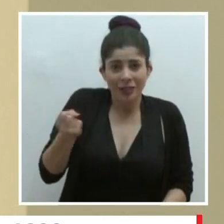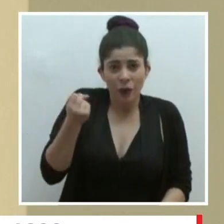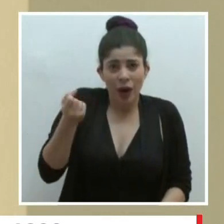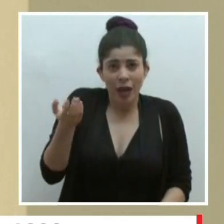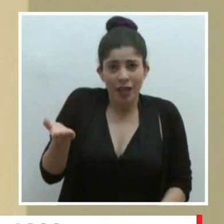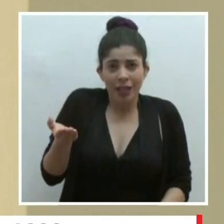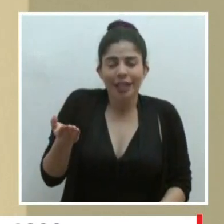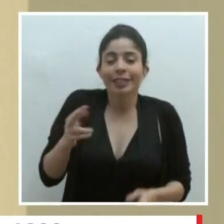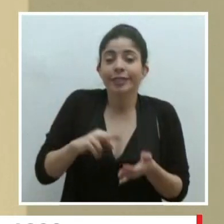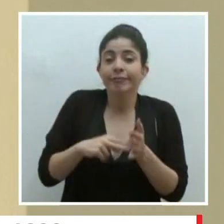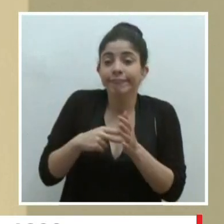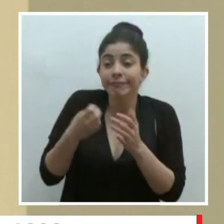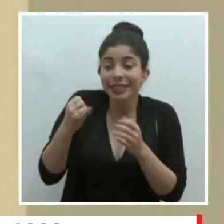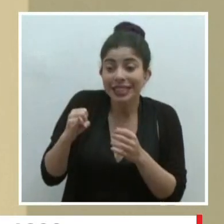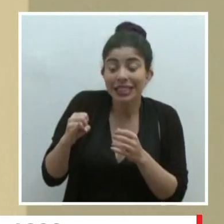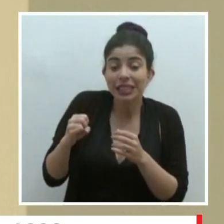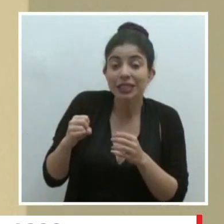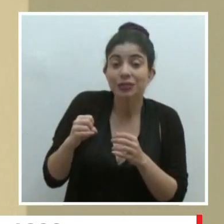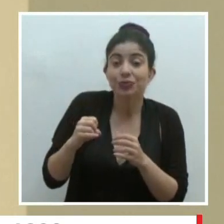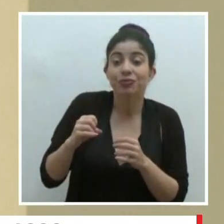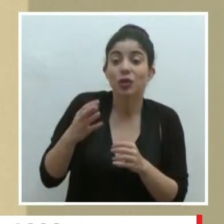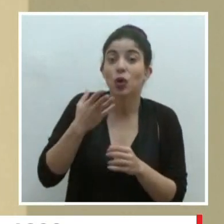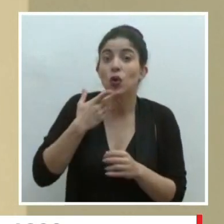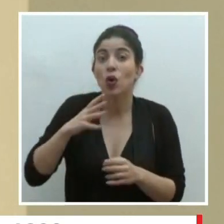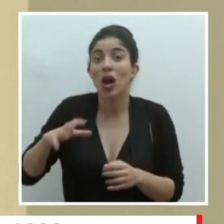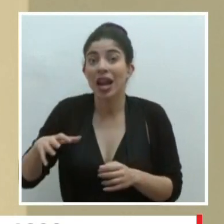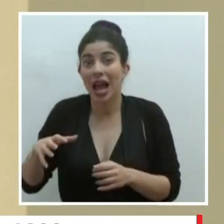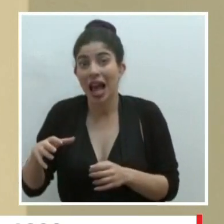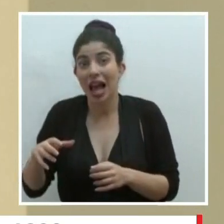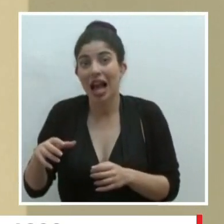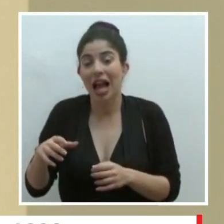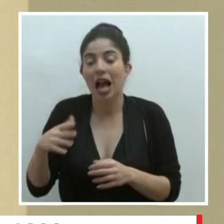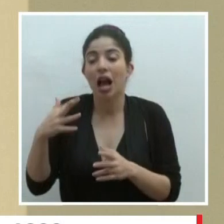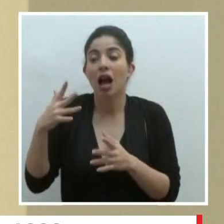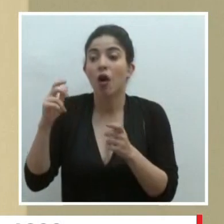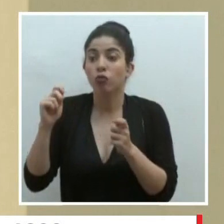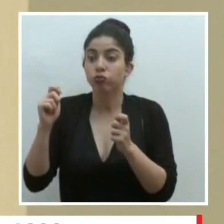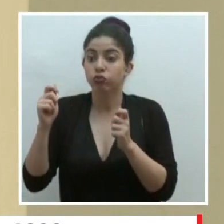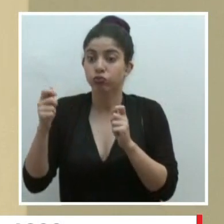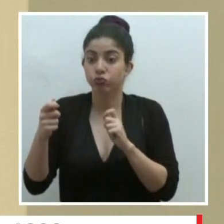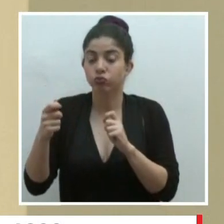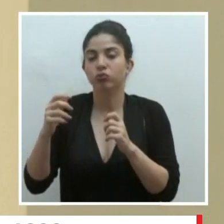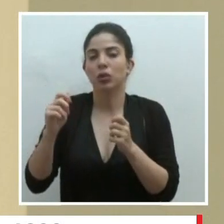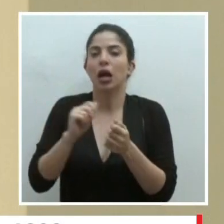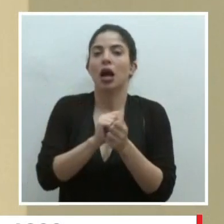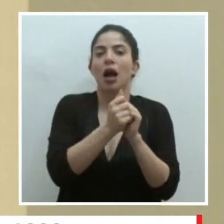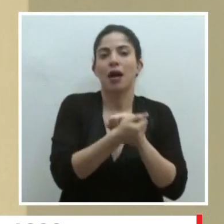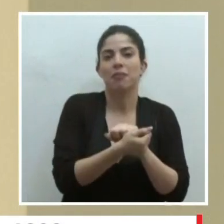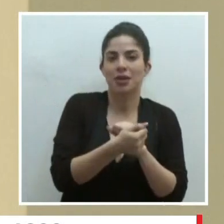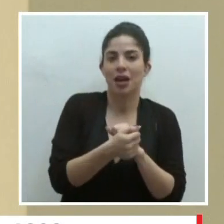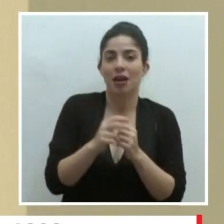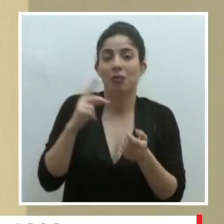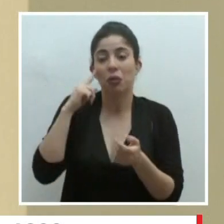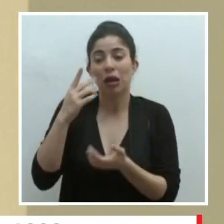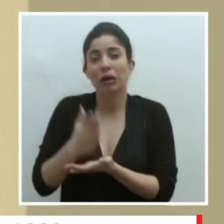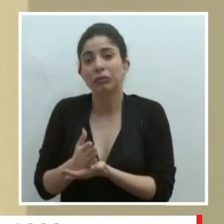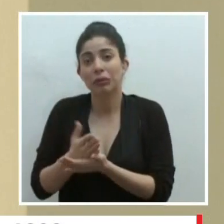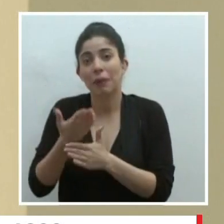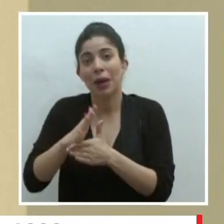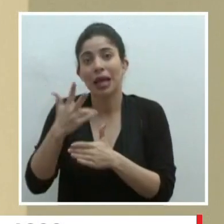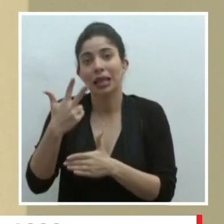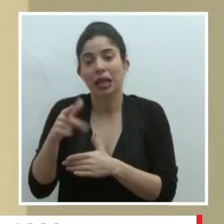justamente al recuperarle el estatus de alerta anaranjada, ya esos cantones salen de esa línea de no poder avanzar a la fase